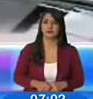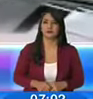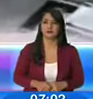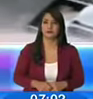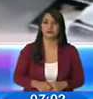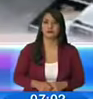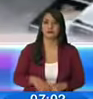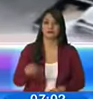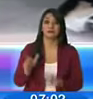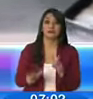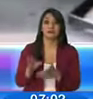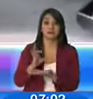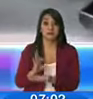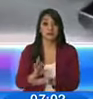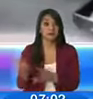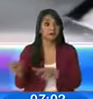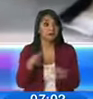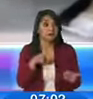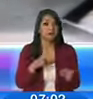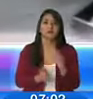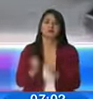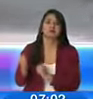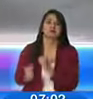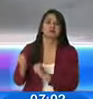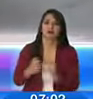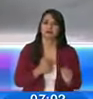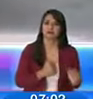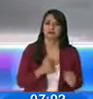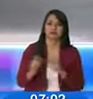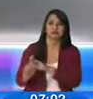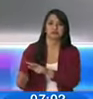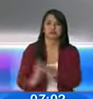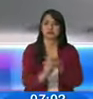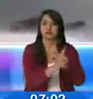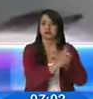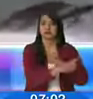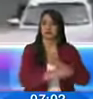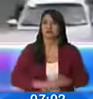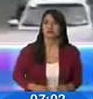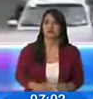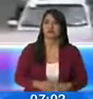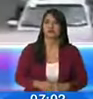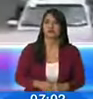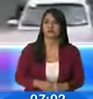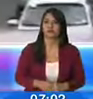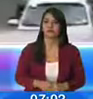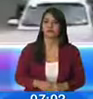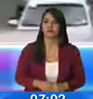Testigos huyen aterrorizados por lo que parecía una escena de película.